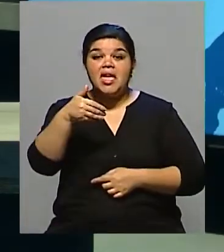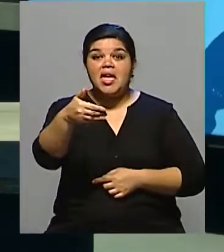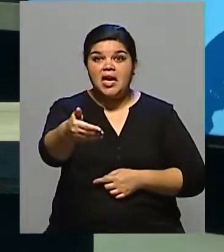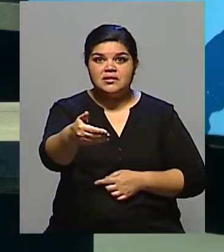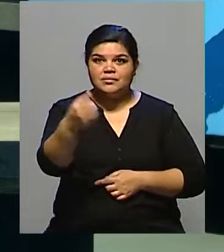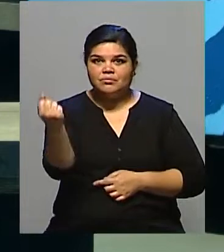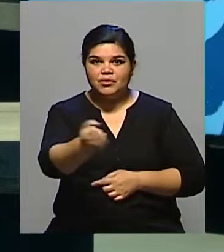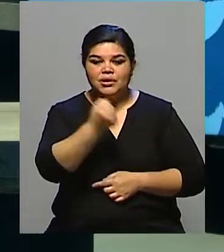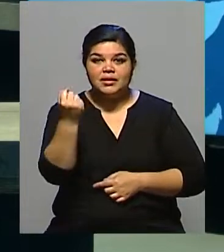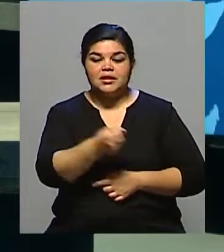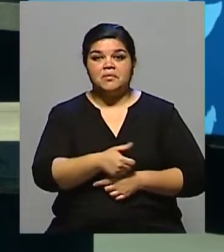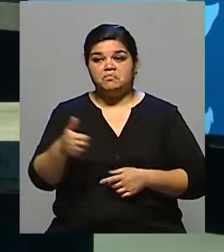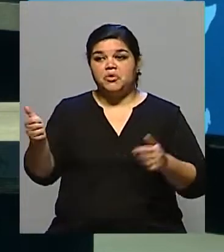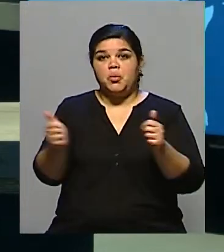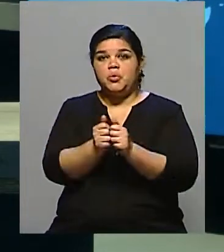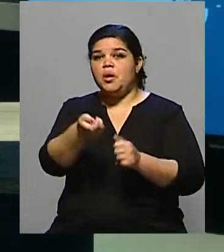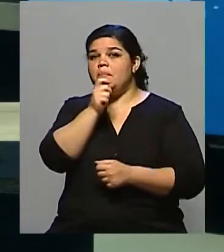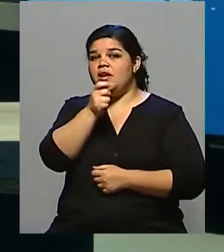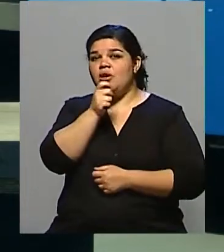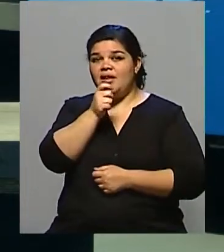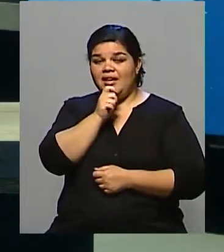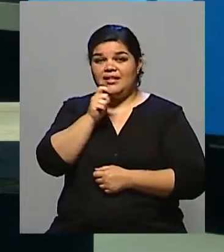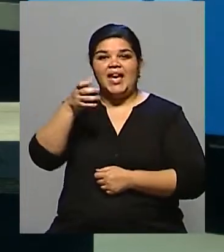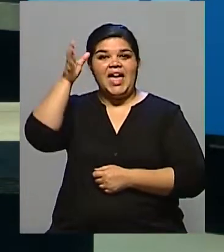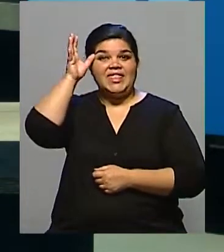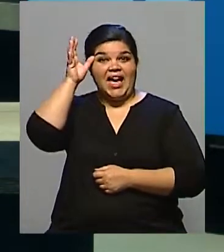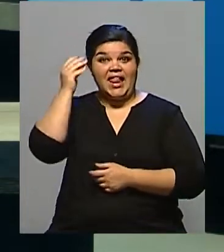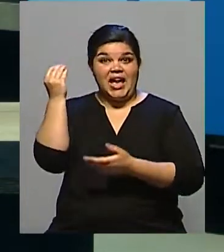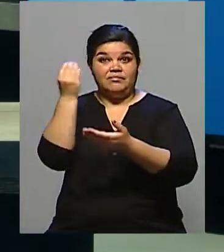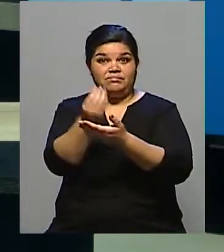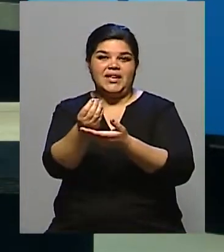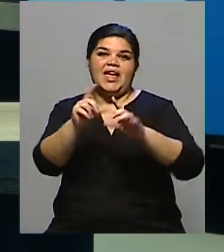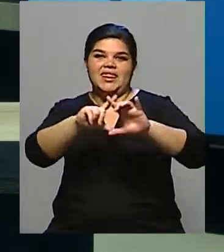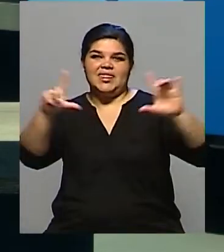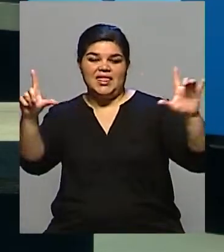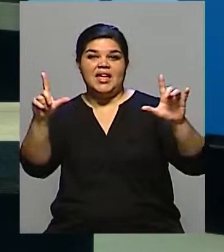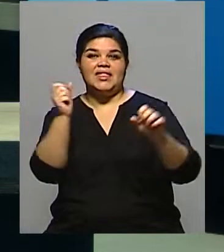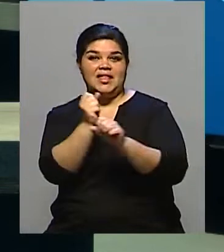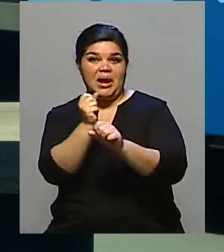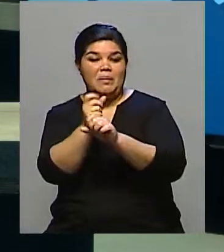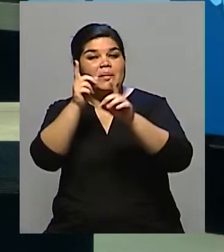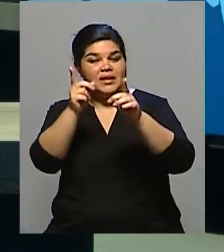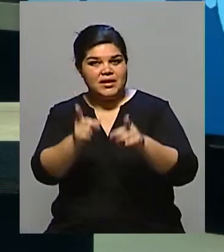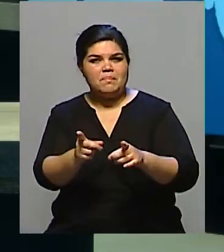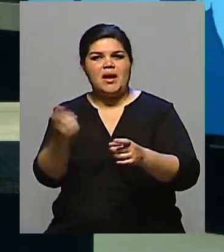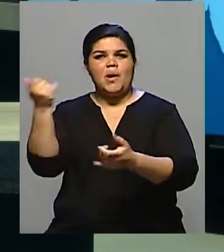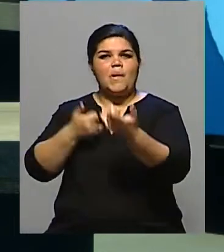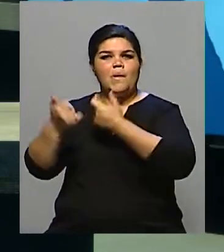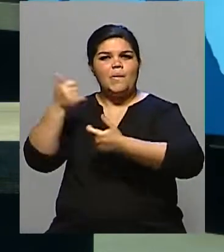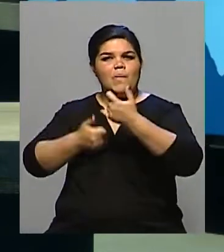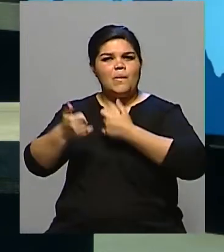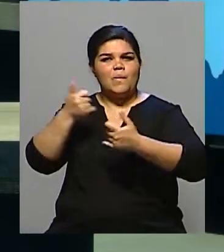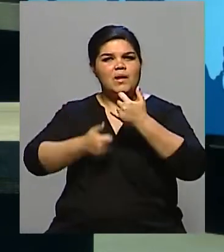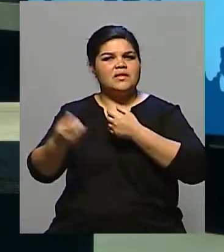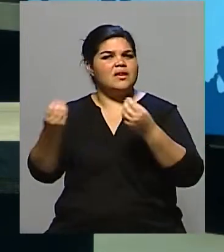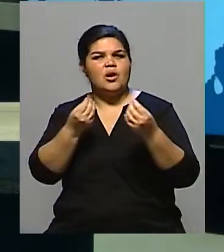periodista que reporta para medios italianos y que nos va a contar cuál es la situación que se vive en ese país a partir del